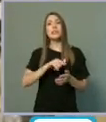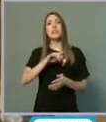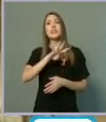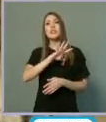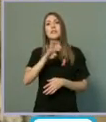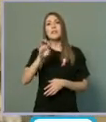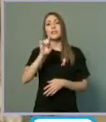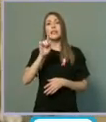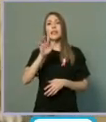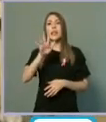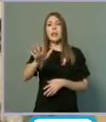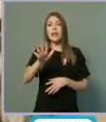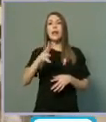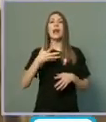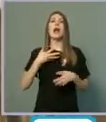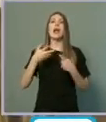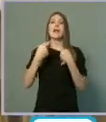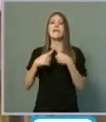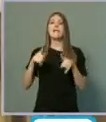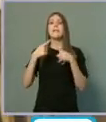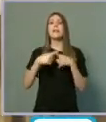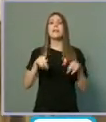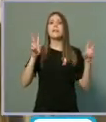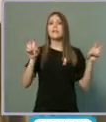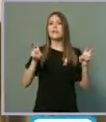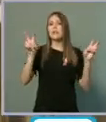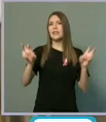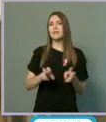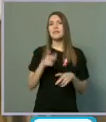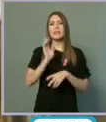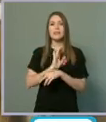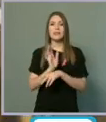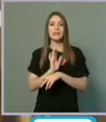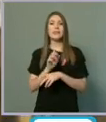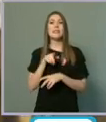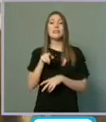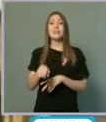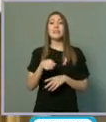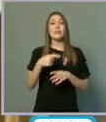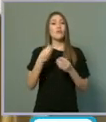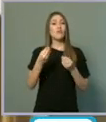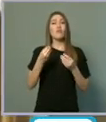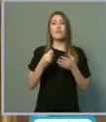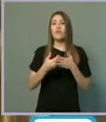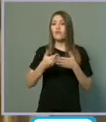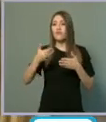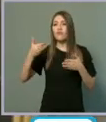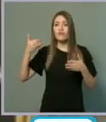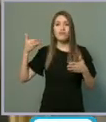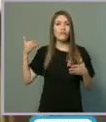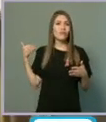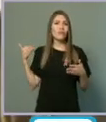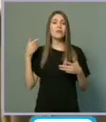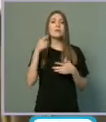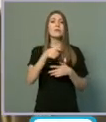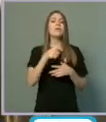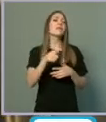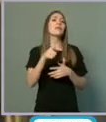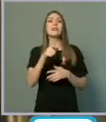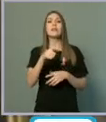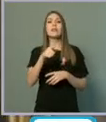más libertades temáticas. Nos vamos a ir muy al pasado. Voy a hablar de un director que debería ser mucho más recordado, Segundo de